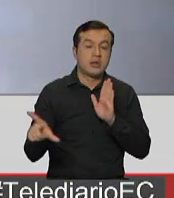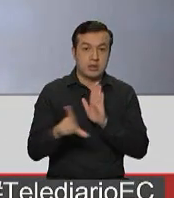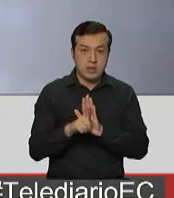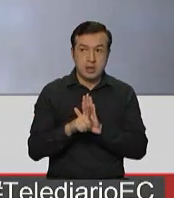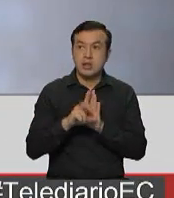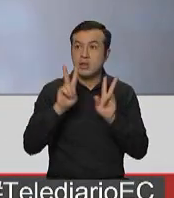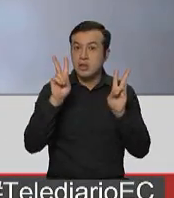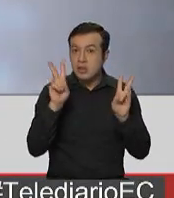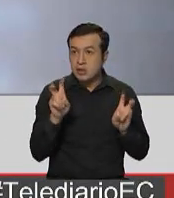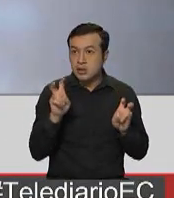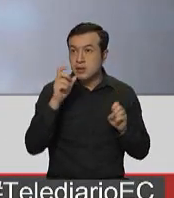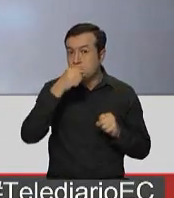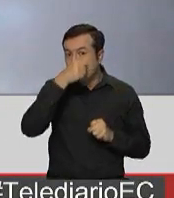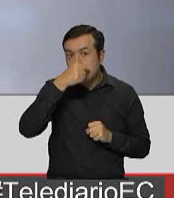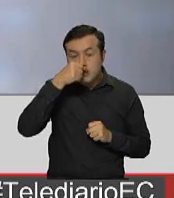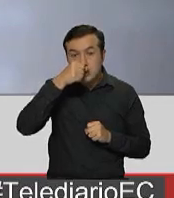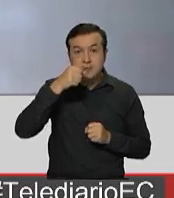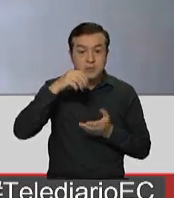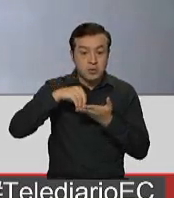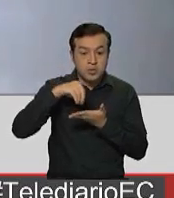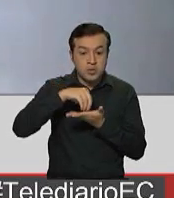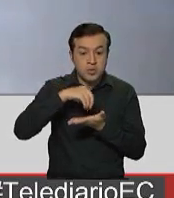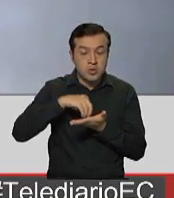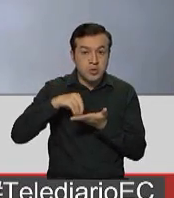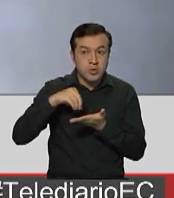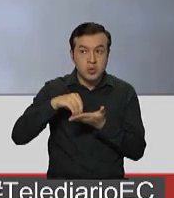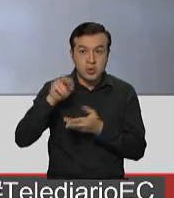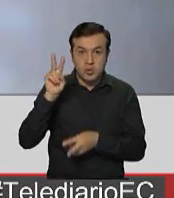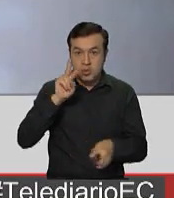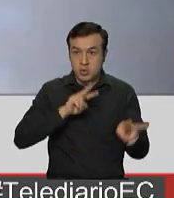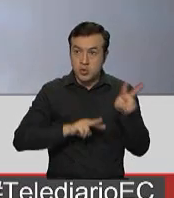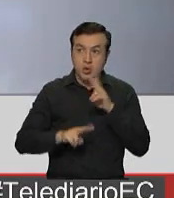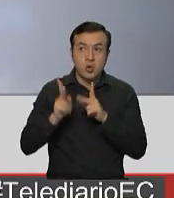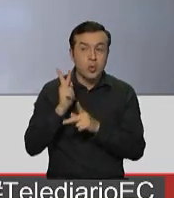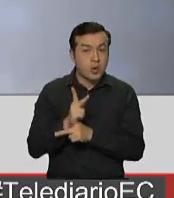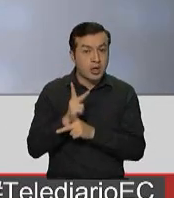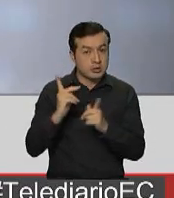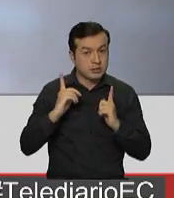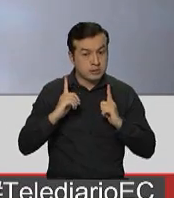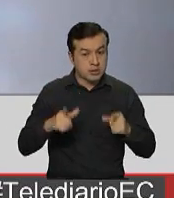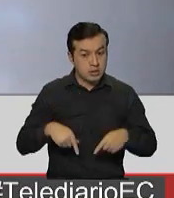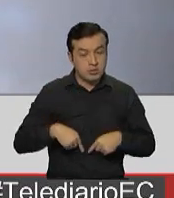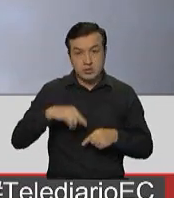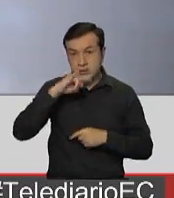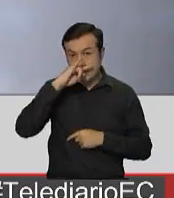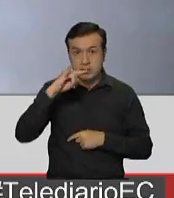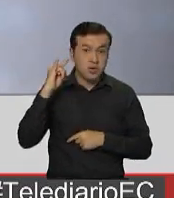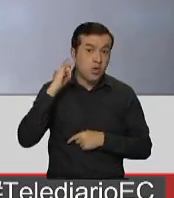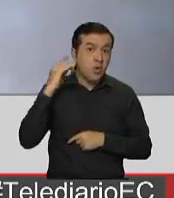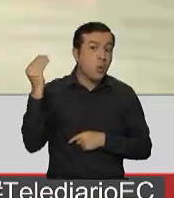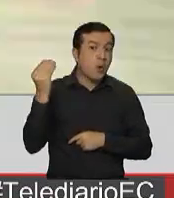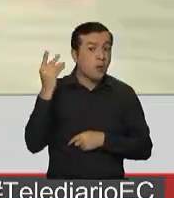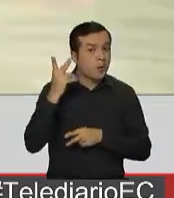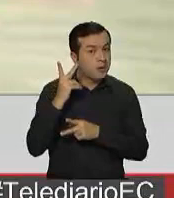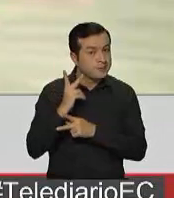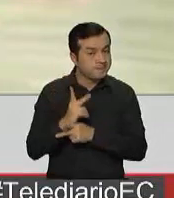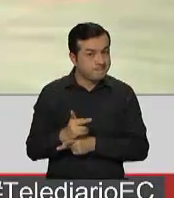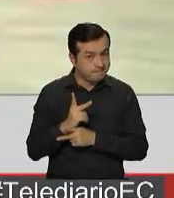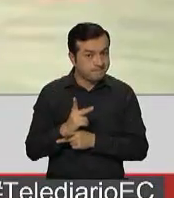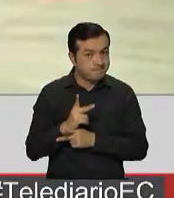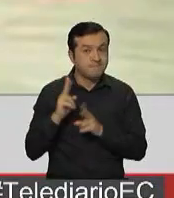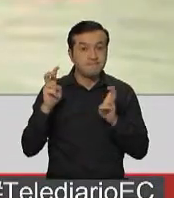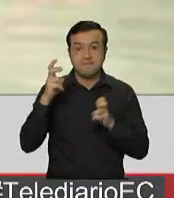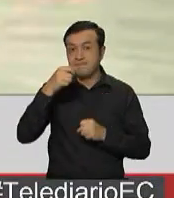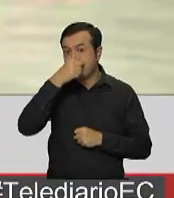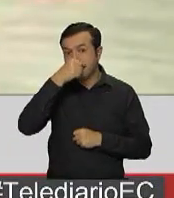el Consumo y Microtráfico de Drogas, con la que se pretende cuidar la salud e integridad de niñas, niños y adolescentes del fenómeno de